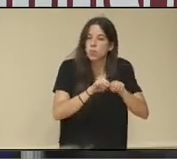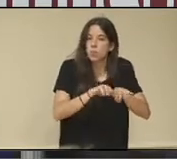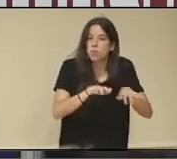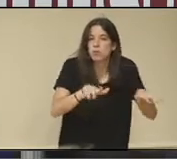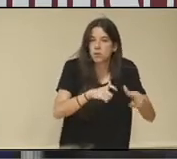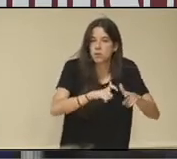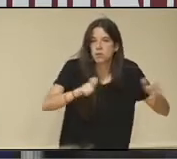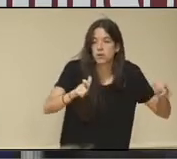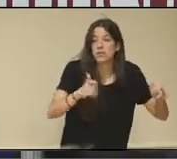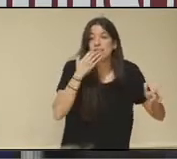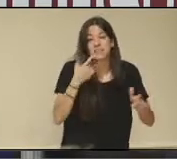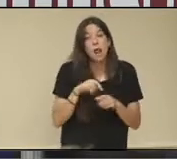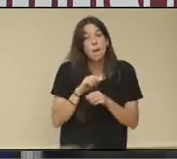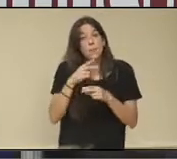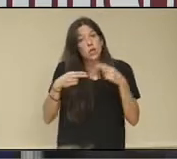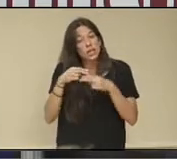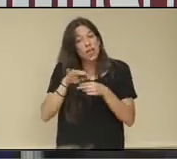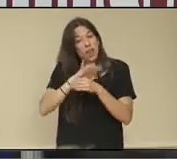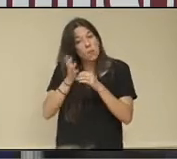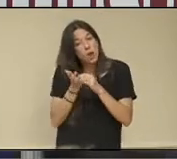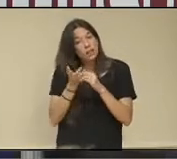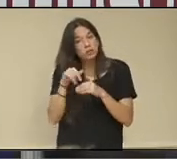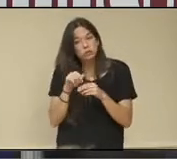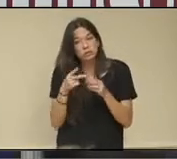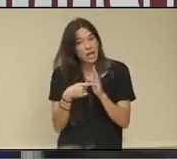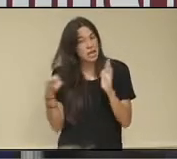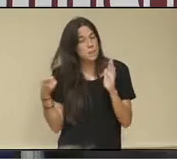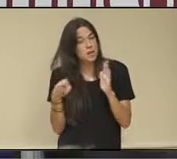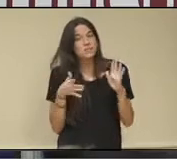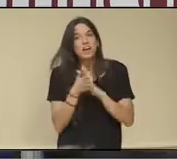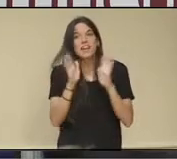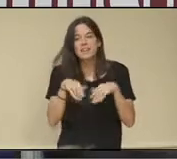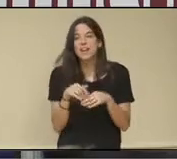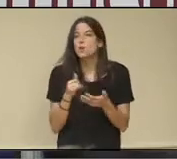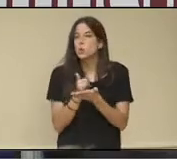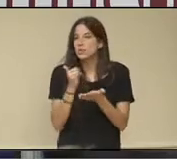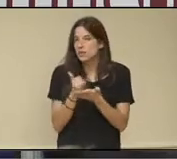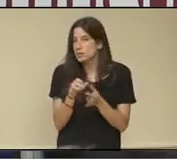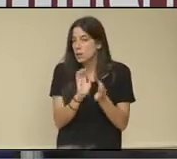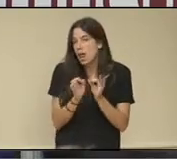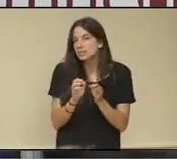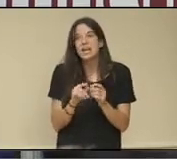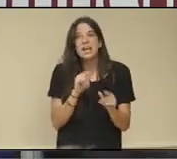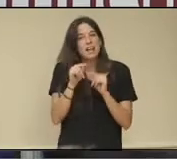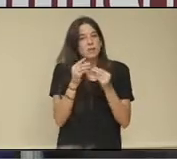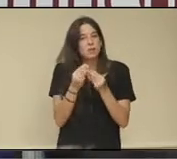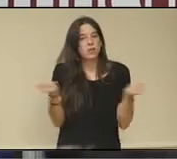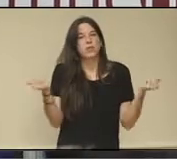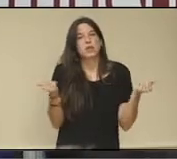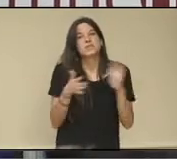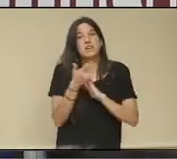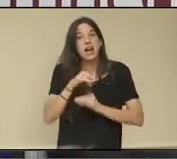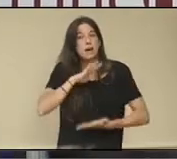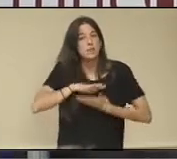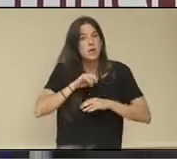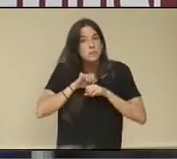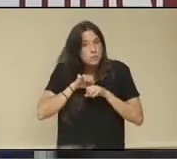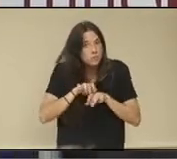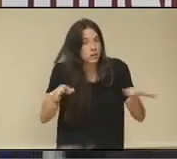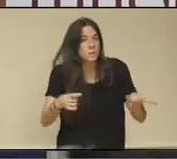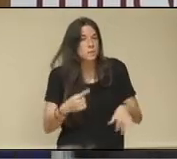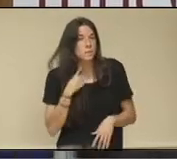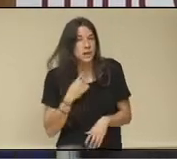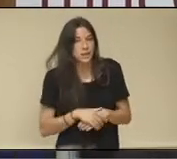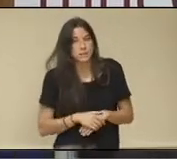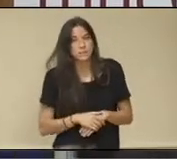eliminarle la proteína de la envuelta, el virus se extingue en cultivos celulares. Ha perdido la capacidad de propagarse.